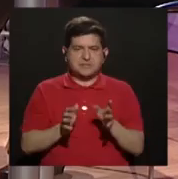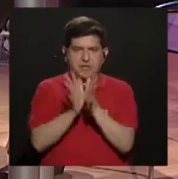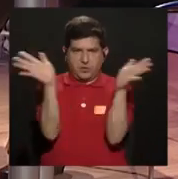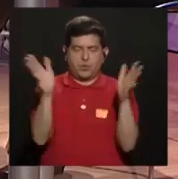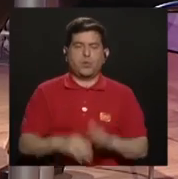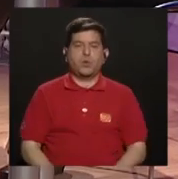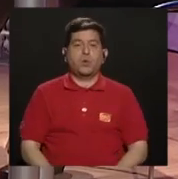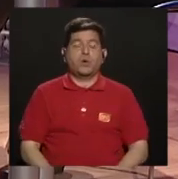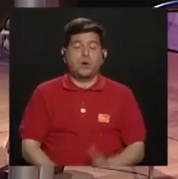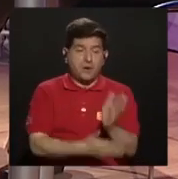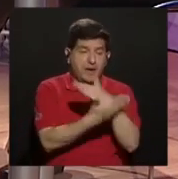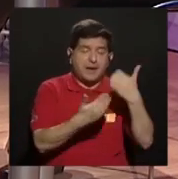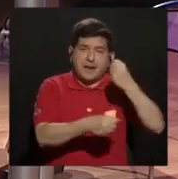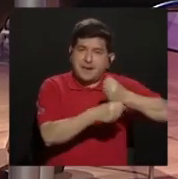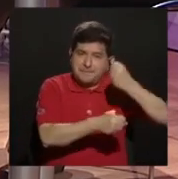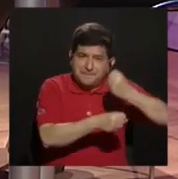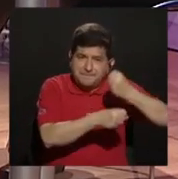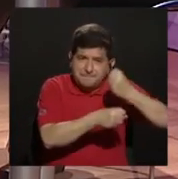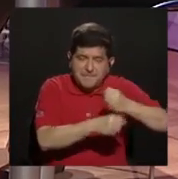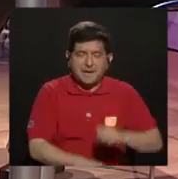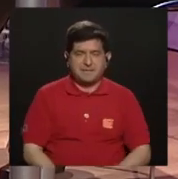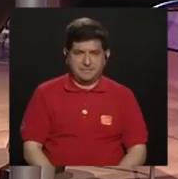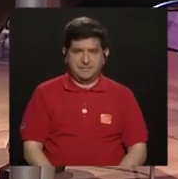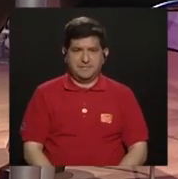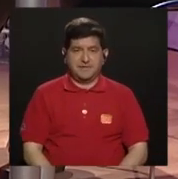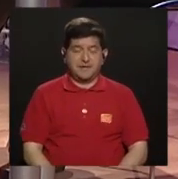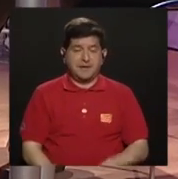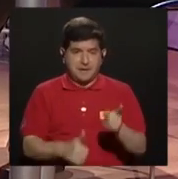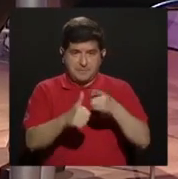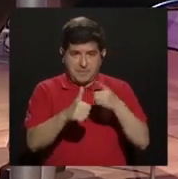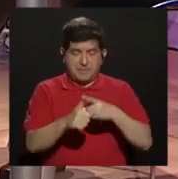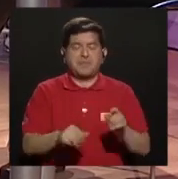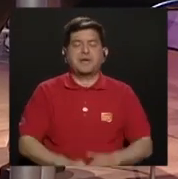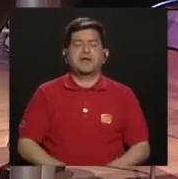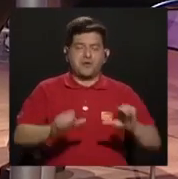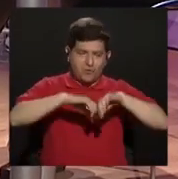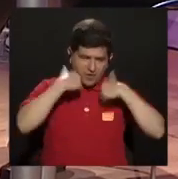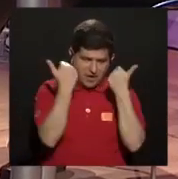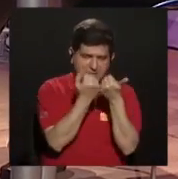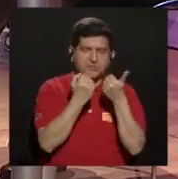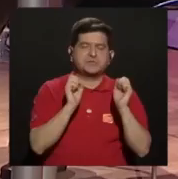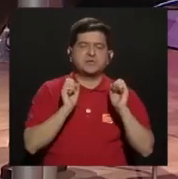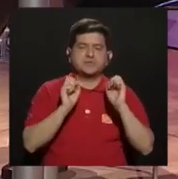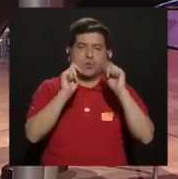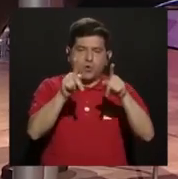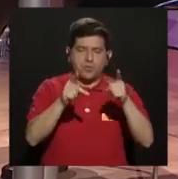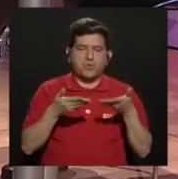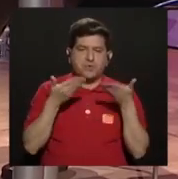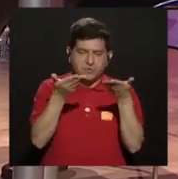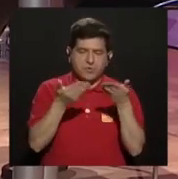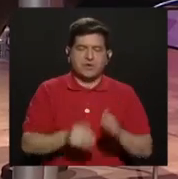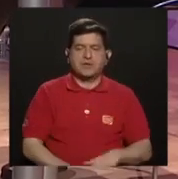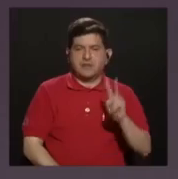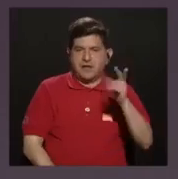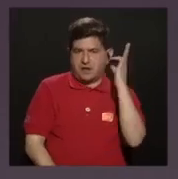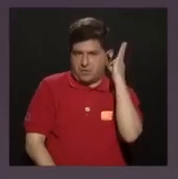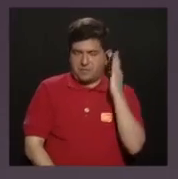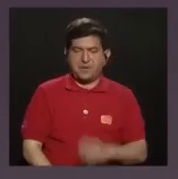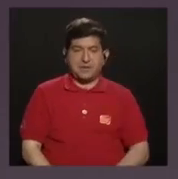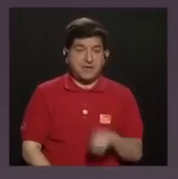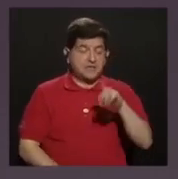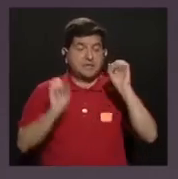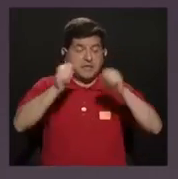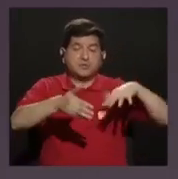trabajo. Como lo mencionó Antonella, de primera mano es Transvida, la asociación que le está dando a esas compañeras, esa oportunidad de que